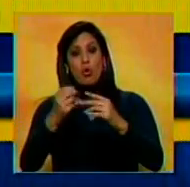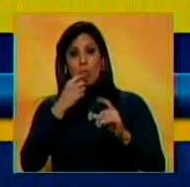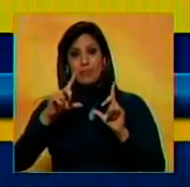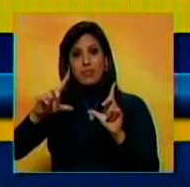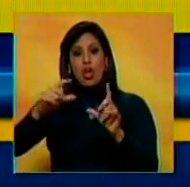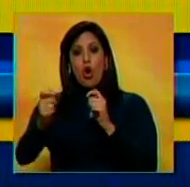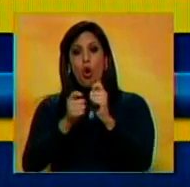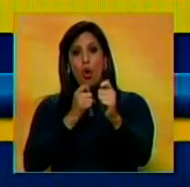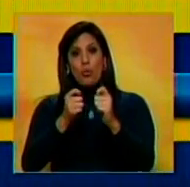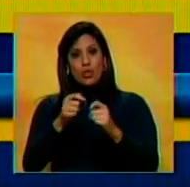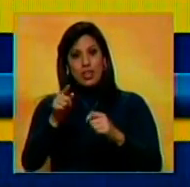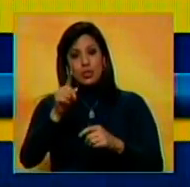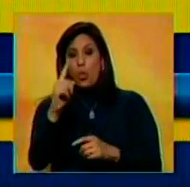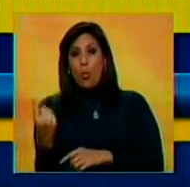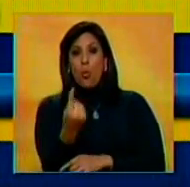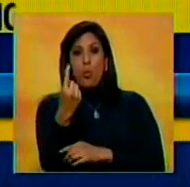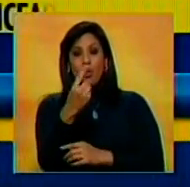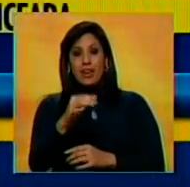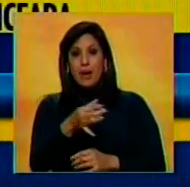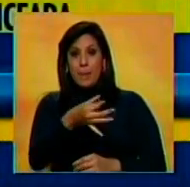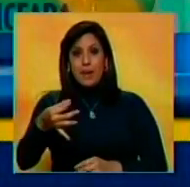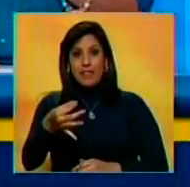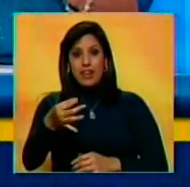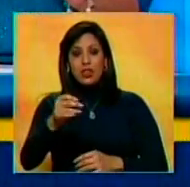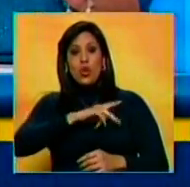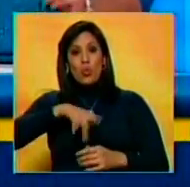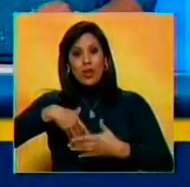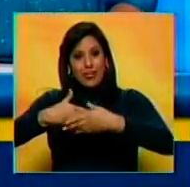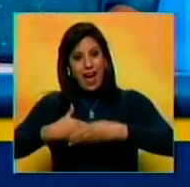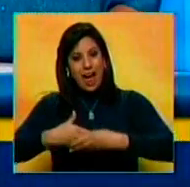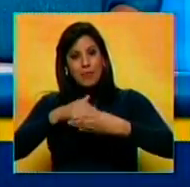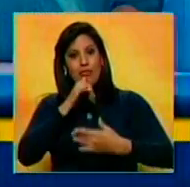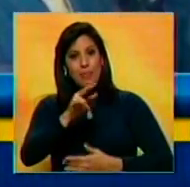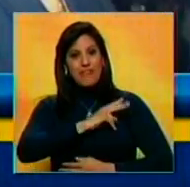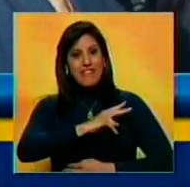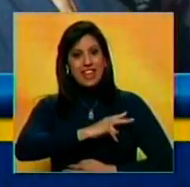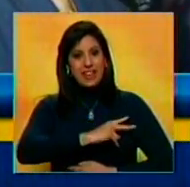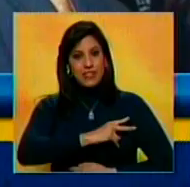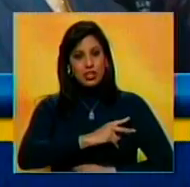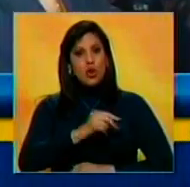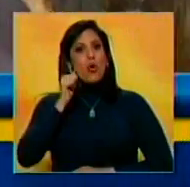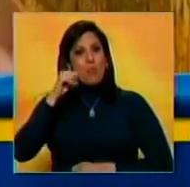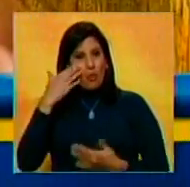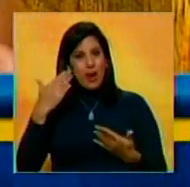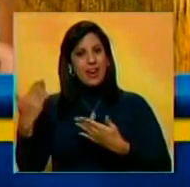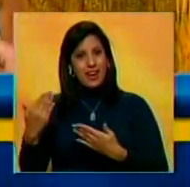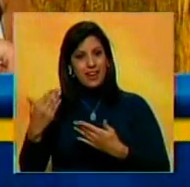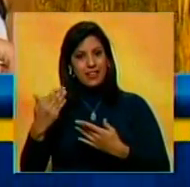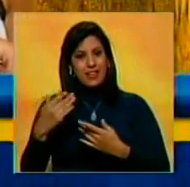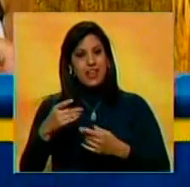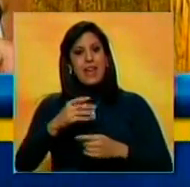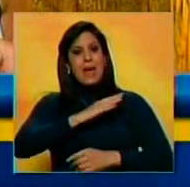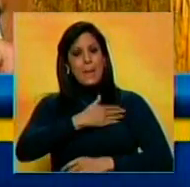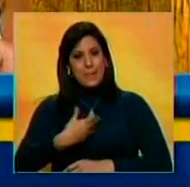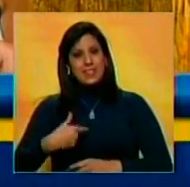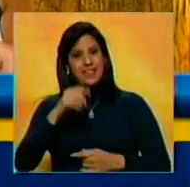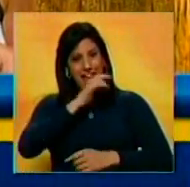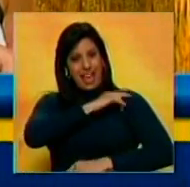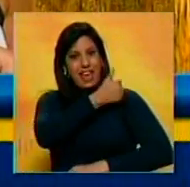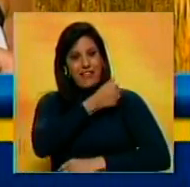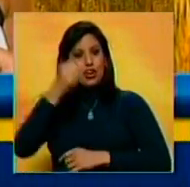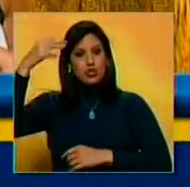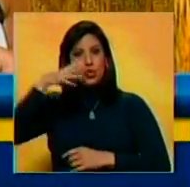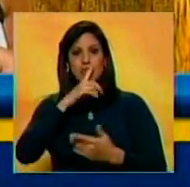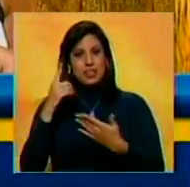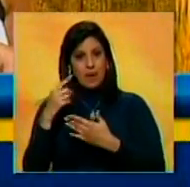Buen Comunicador en su única clase a nuestros compañeros de Noticiero Venevisión, Margarita Oropesa, Michelet Castellanos y